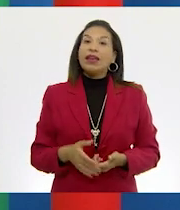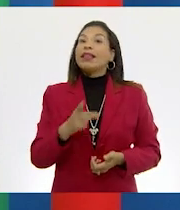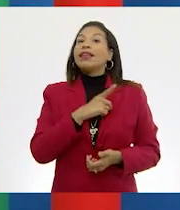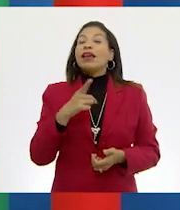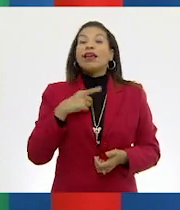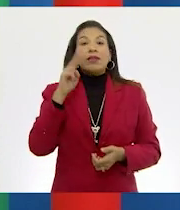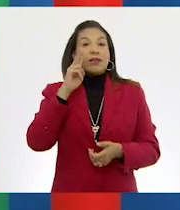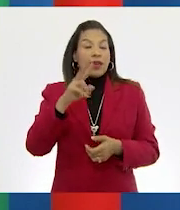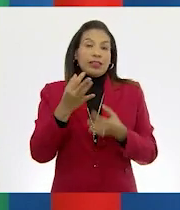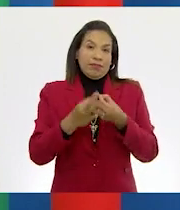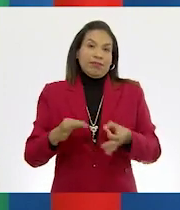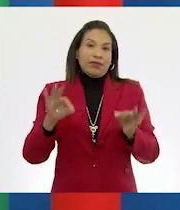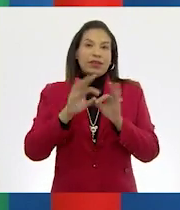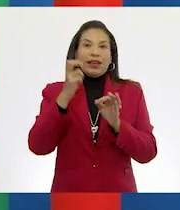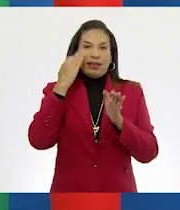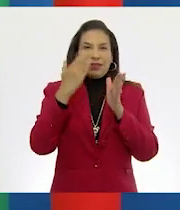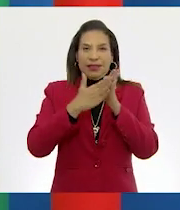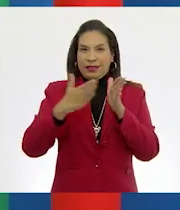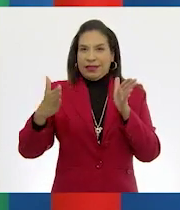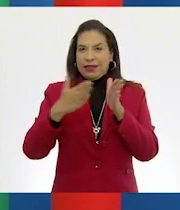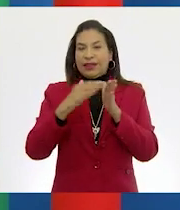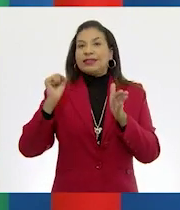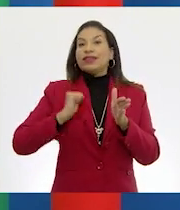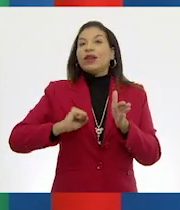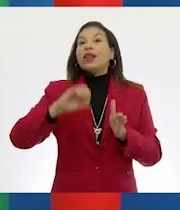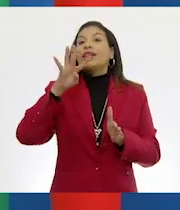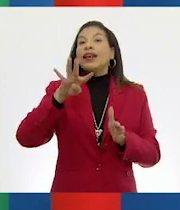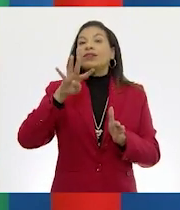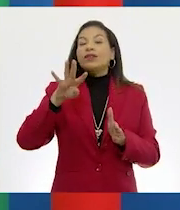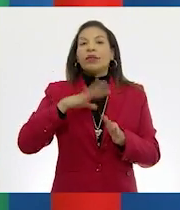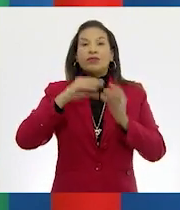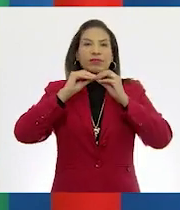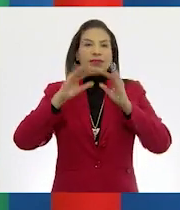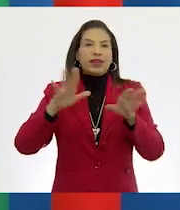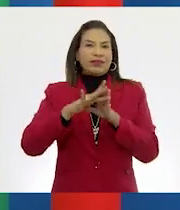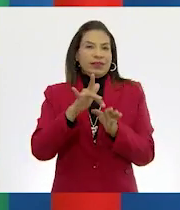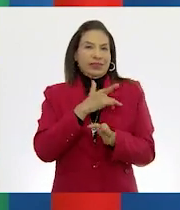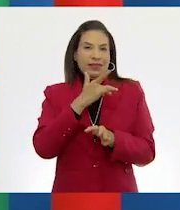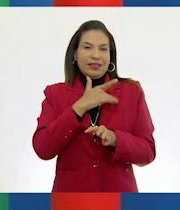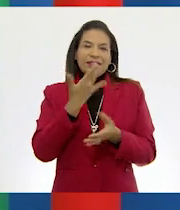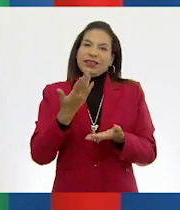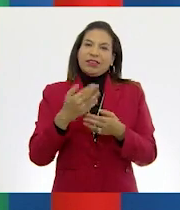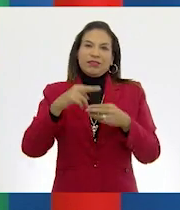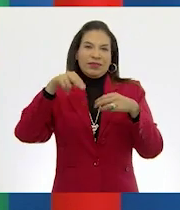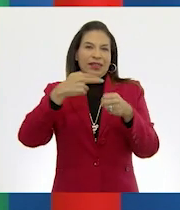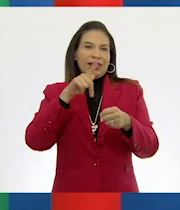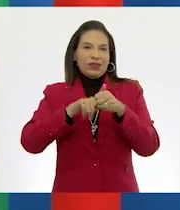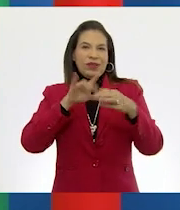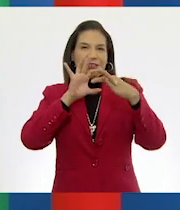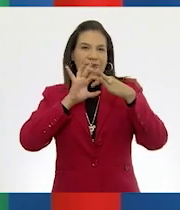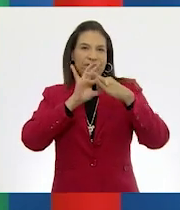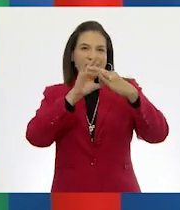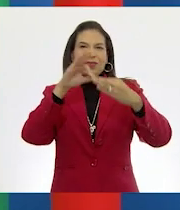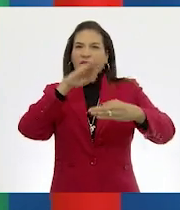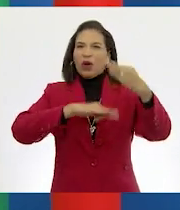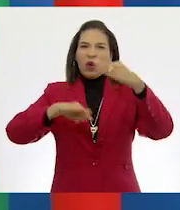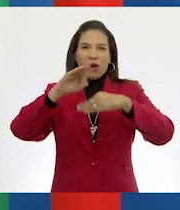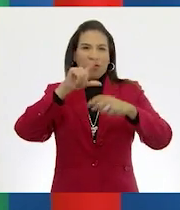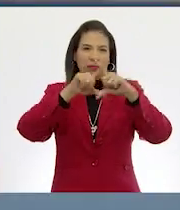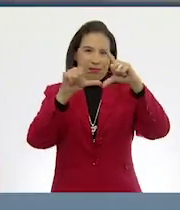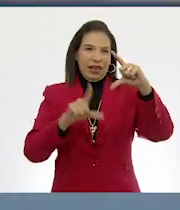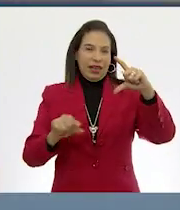Debemos recalcar entonces que durante esta etapa del siglo XIX se promovió el sentimiento nacionalista en todo el